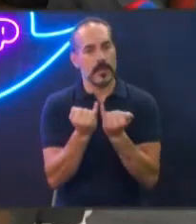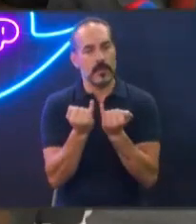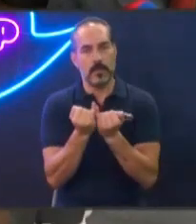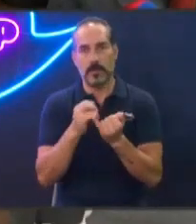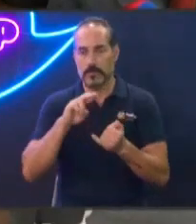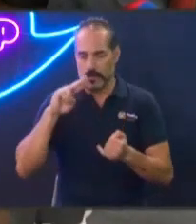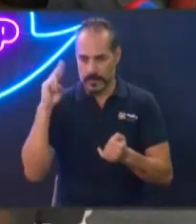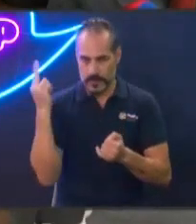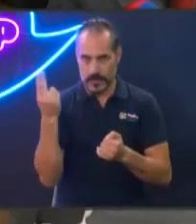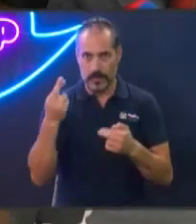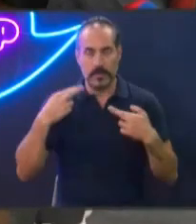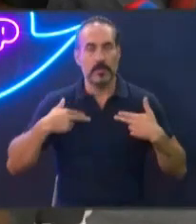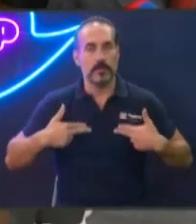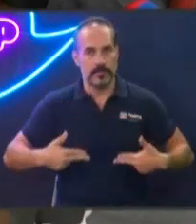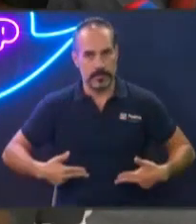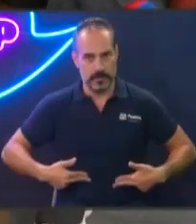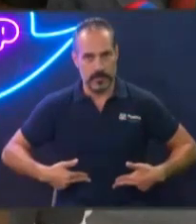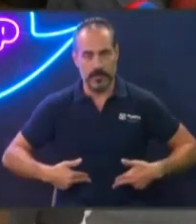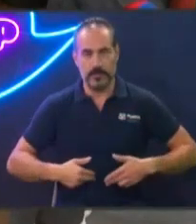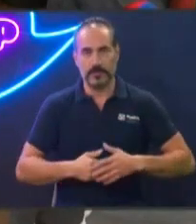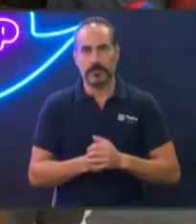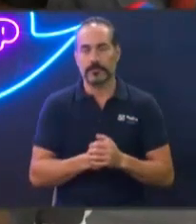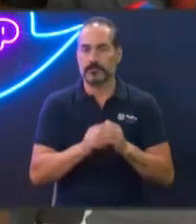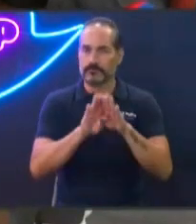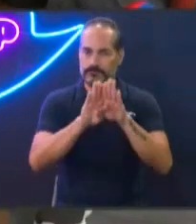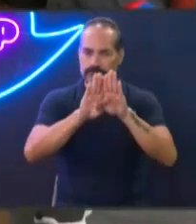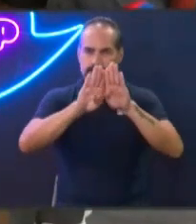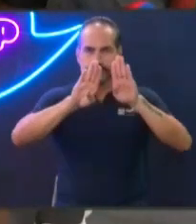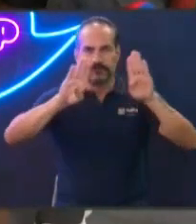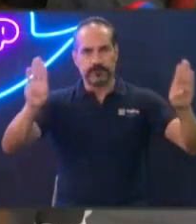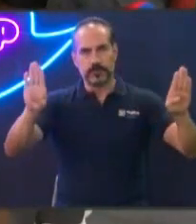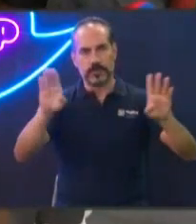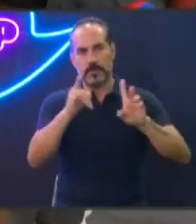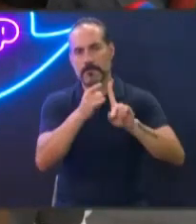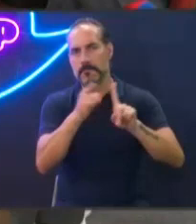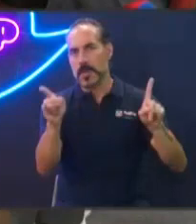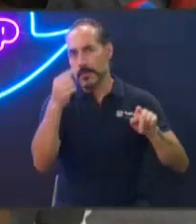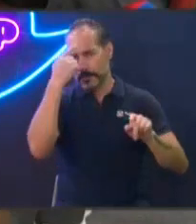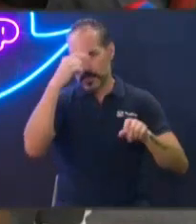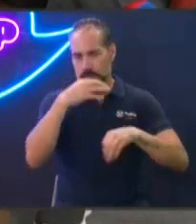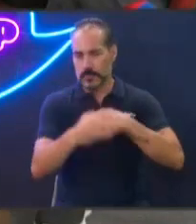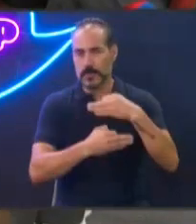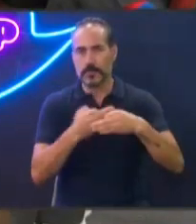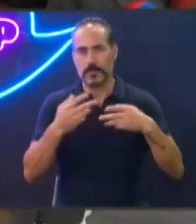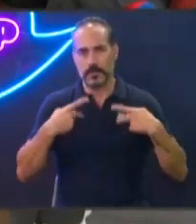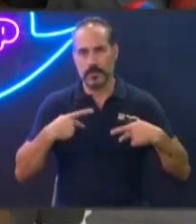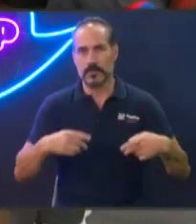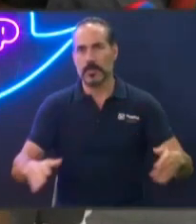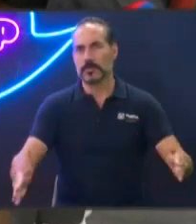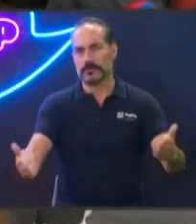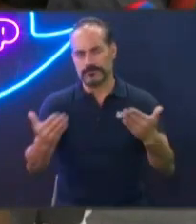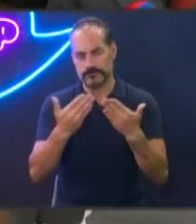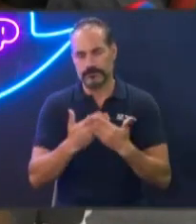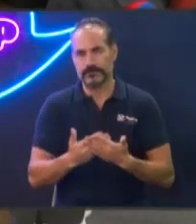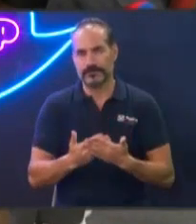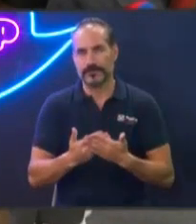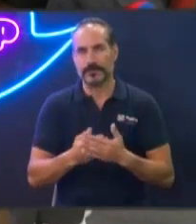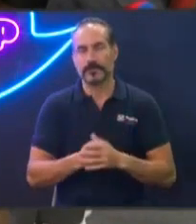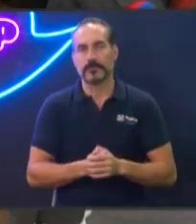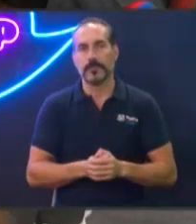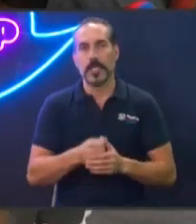abre sus puertas para recibir a la comunidad en general fíjate Leo que desde hace ya 3 años el colegio